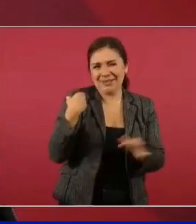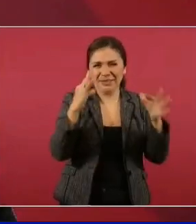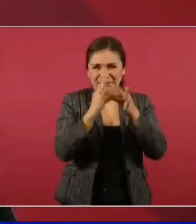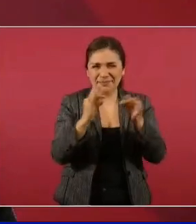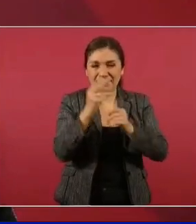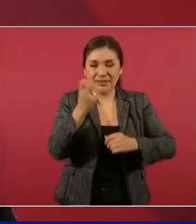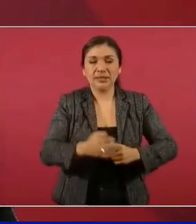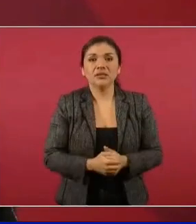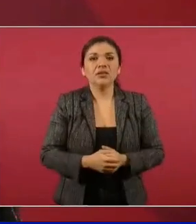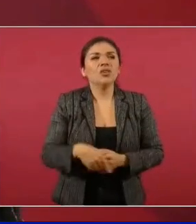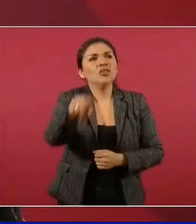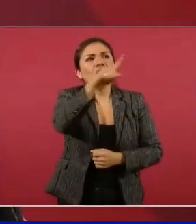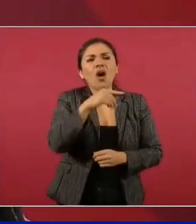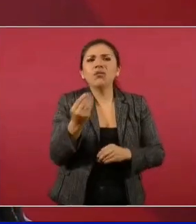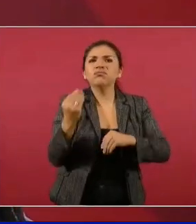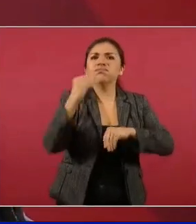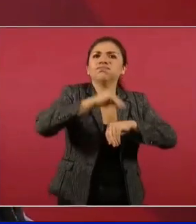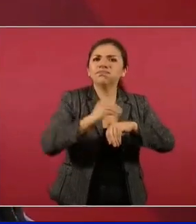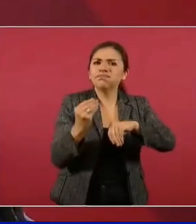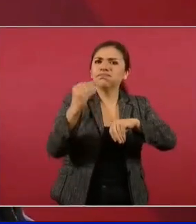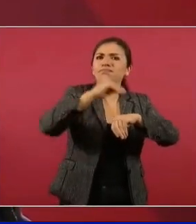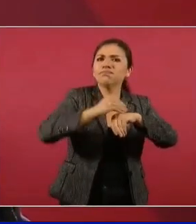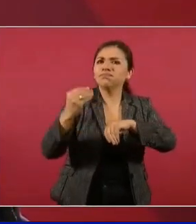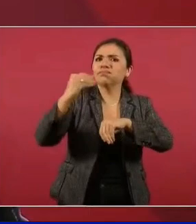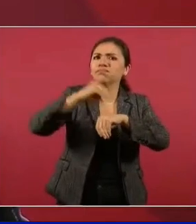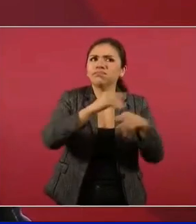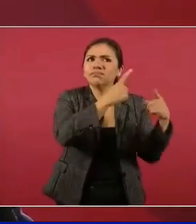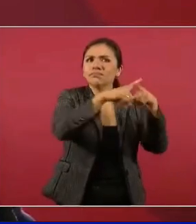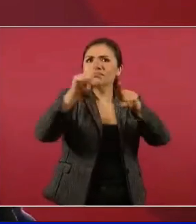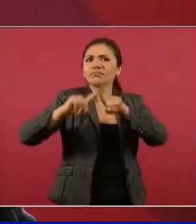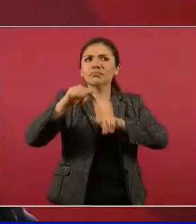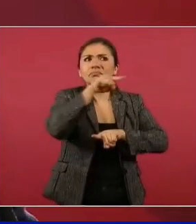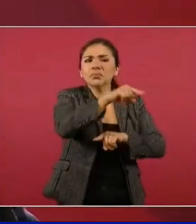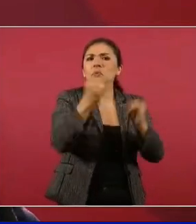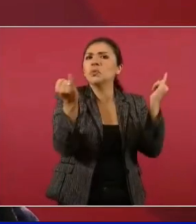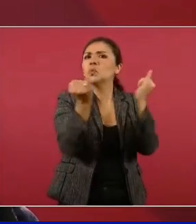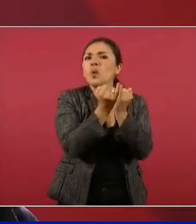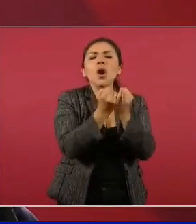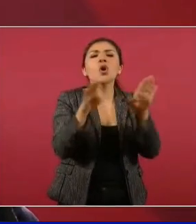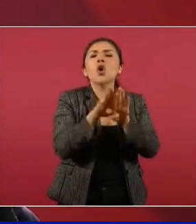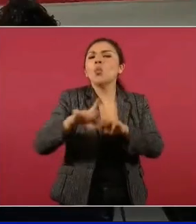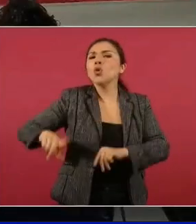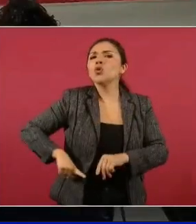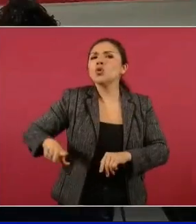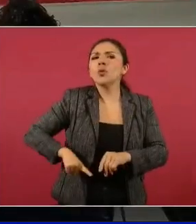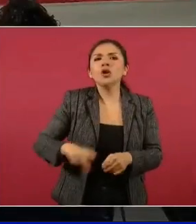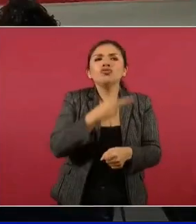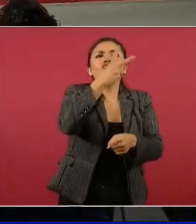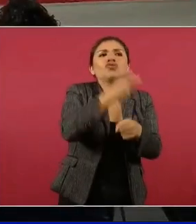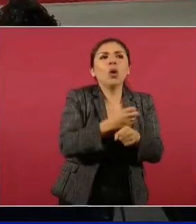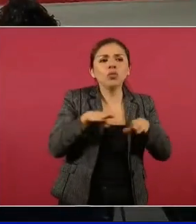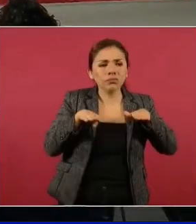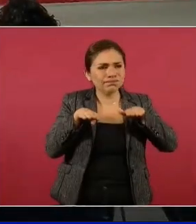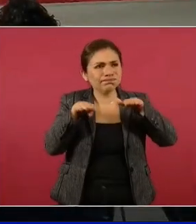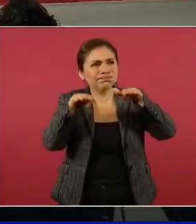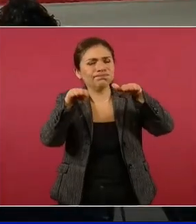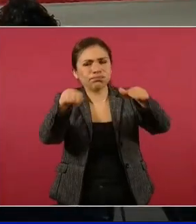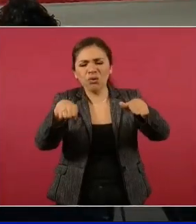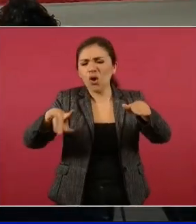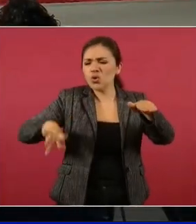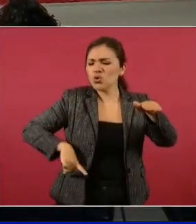de cómo fueron creando también un andamiaje paralelo al gobierno, dejando al